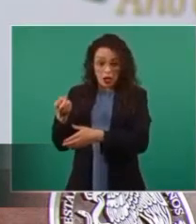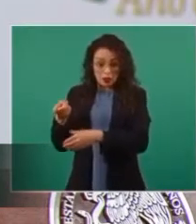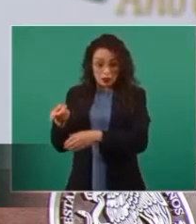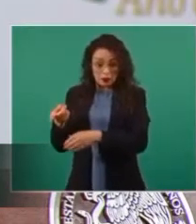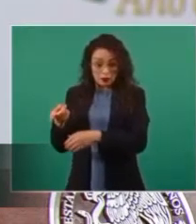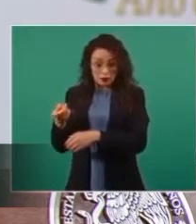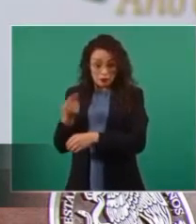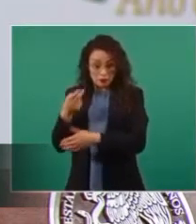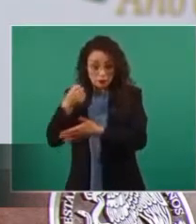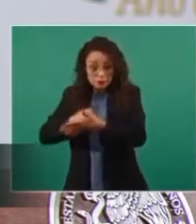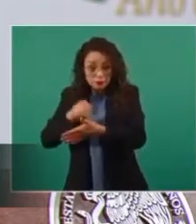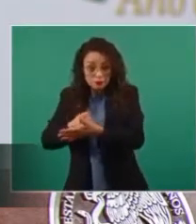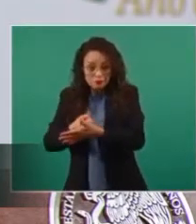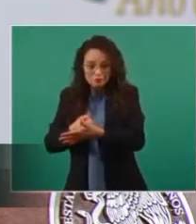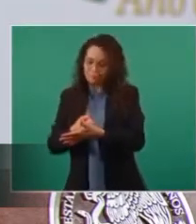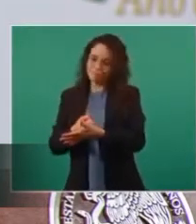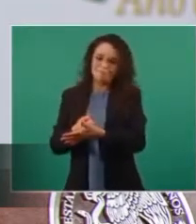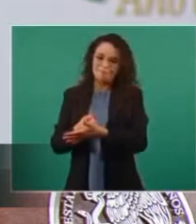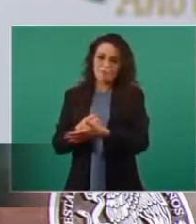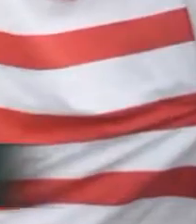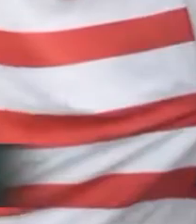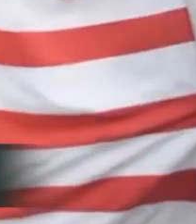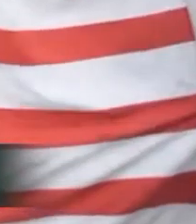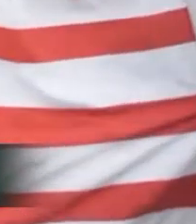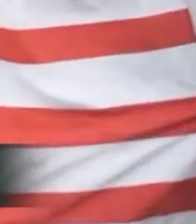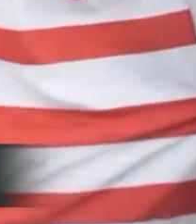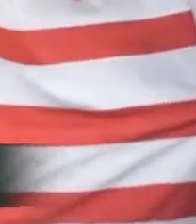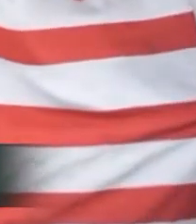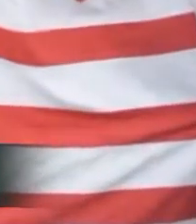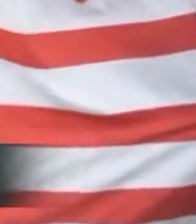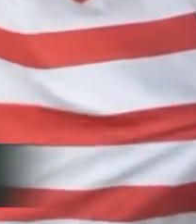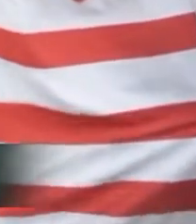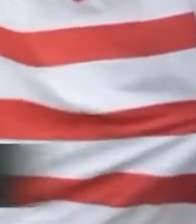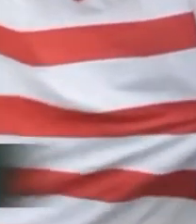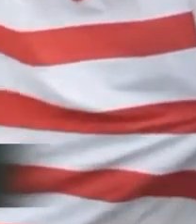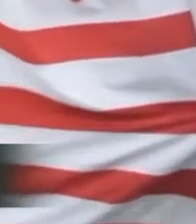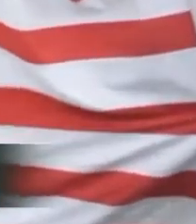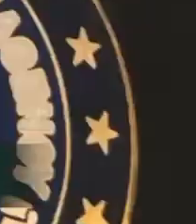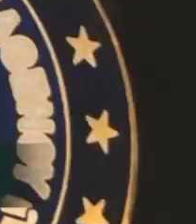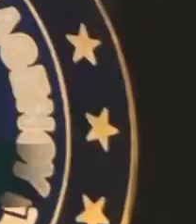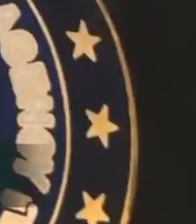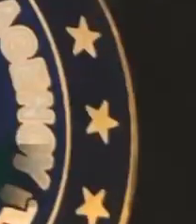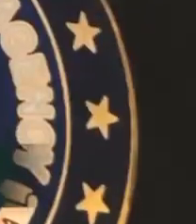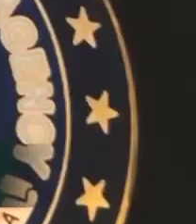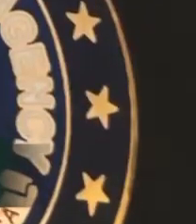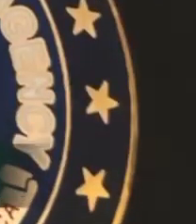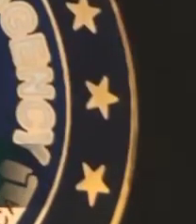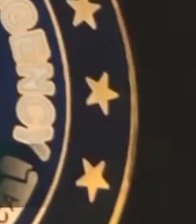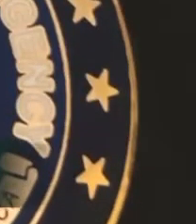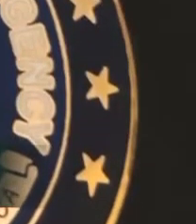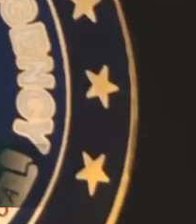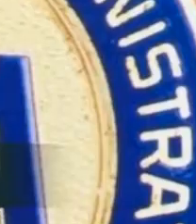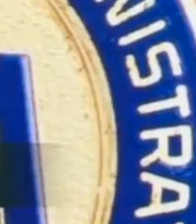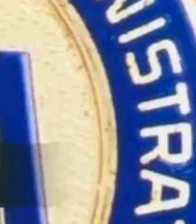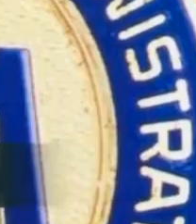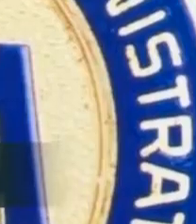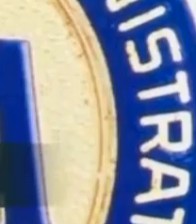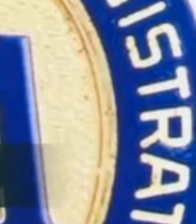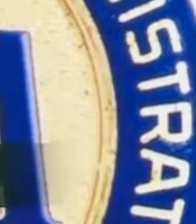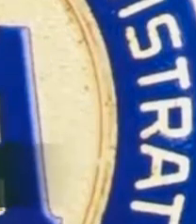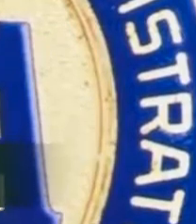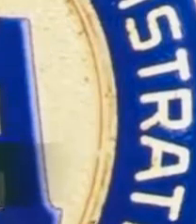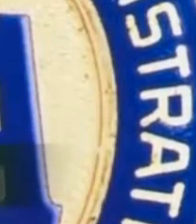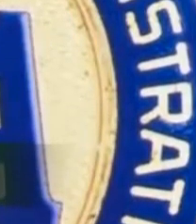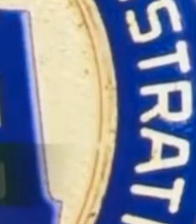que ocultar. Consideró que tiene que haber comunicación con las agencias del gobierno de Estados Unidos, como la CIA, la Administración de Control